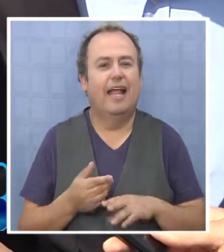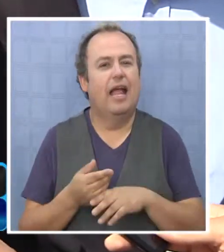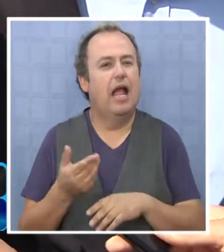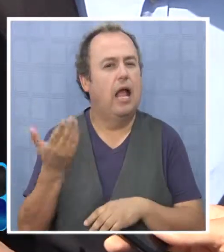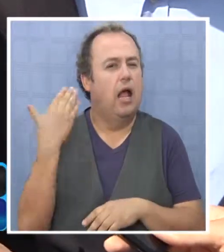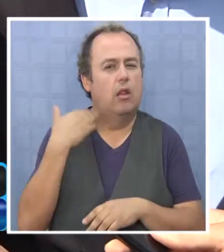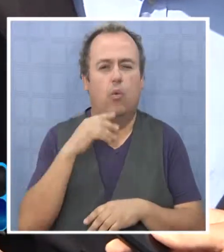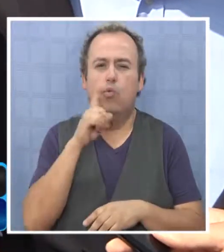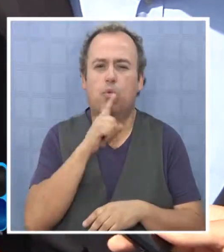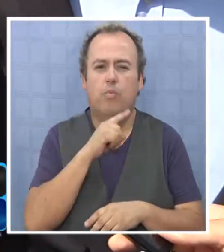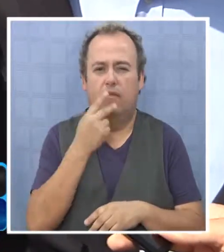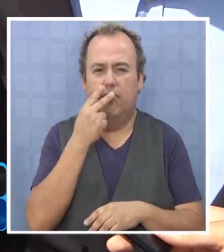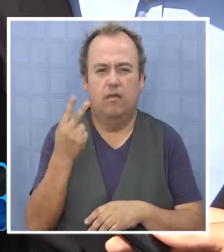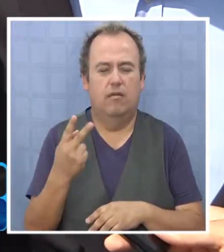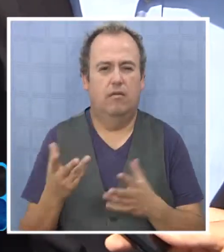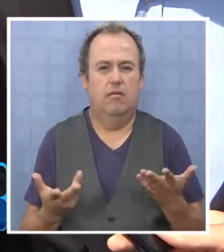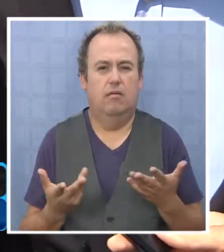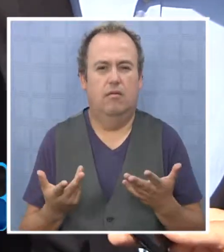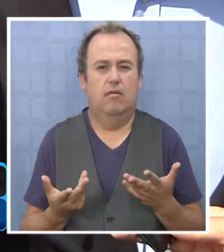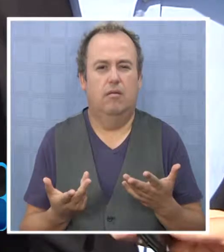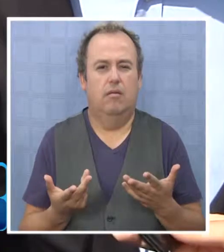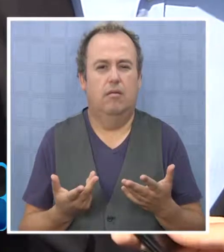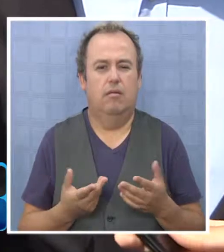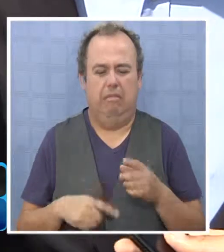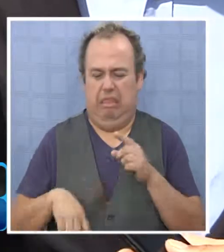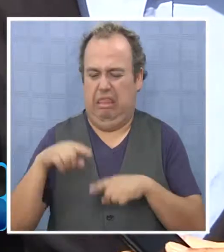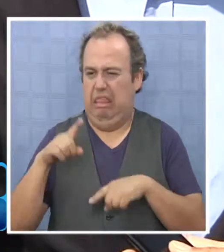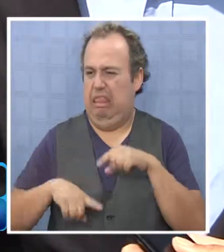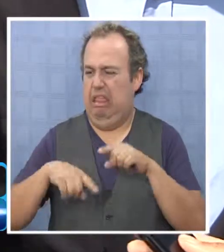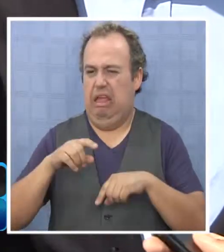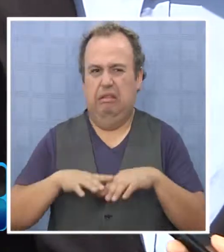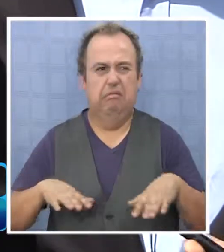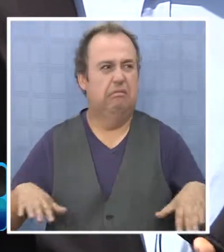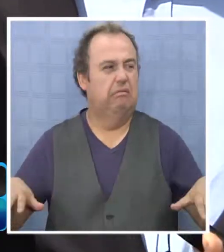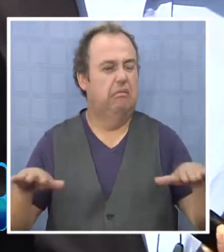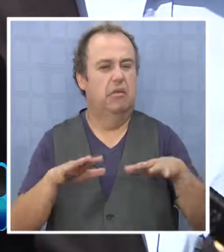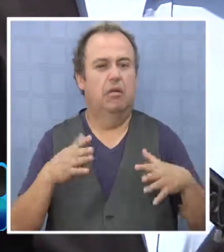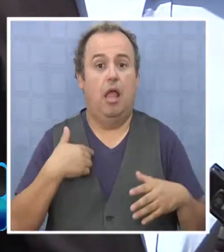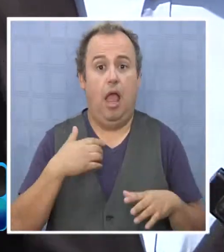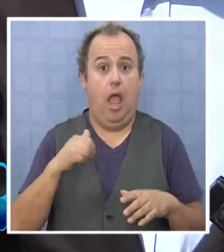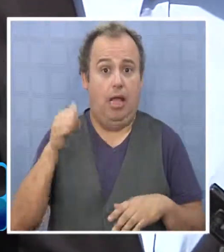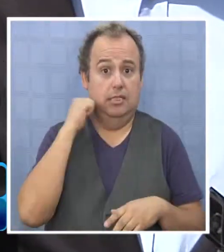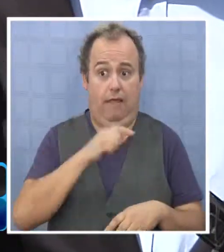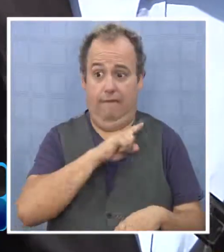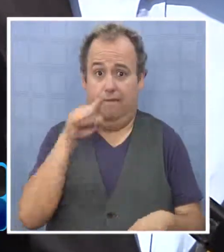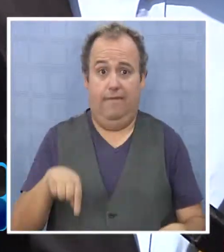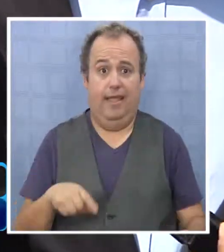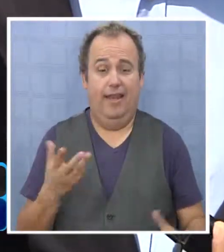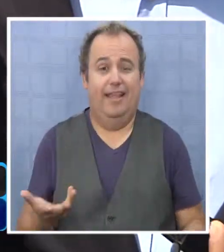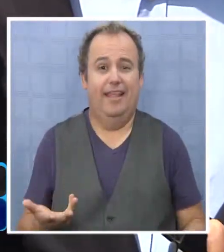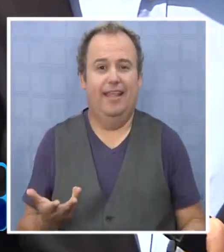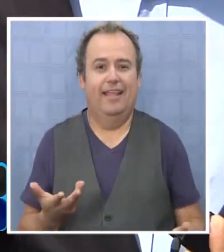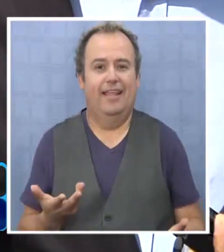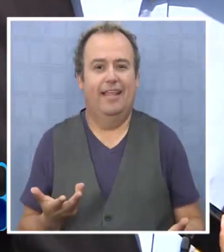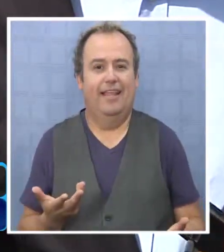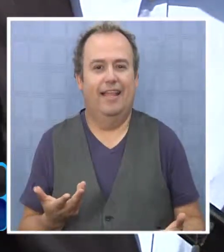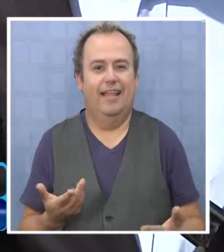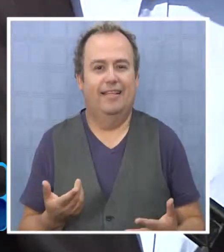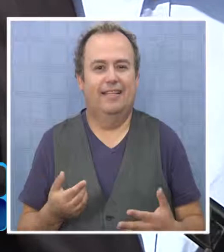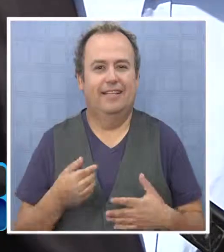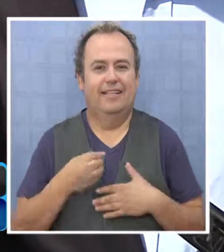porque la última vez vimos era una pura tierra nosotros para nosotros Ayer cuando vinimos